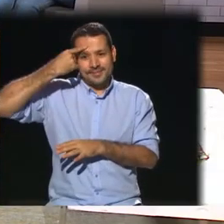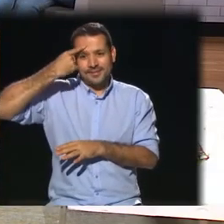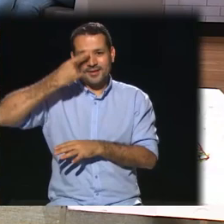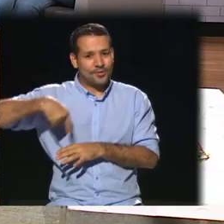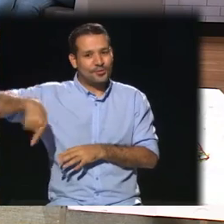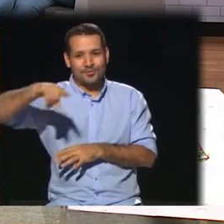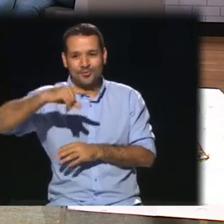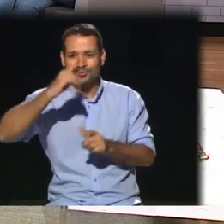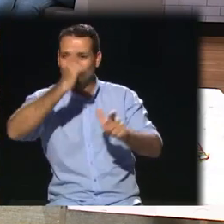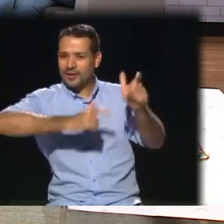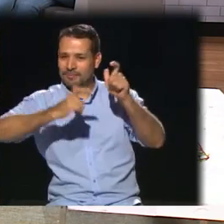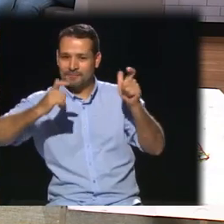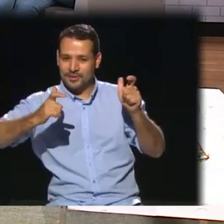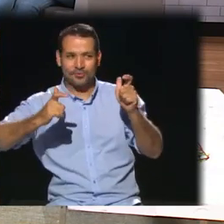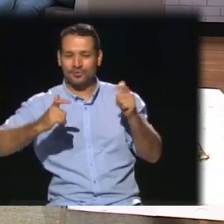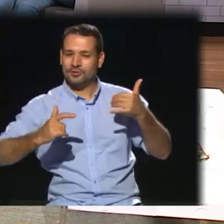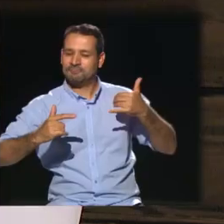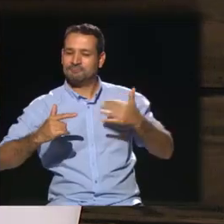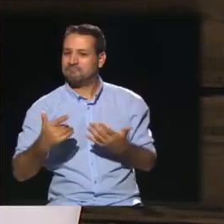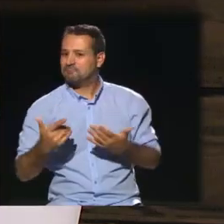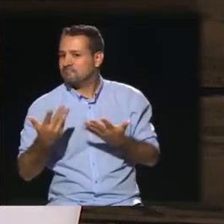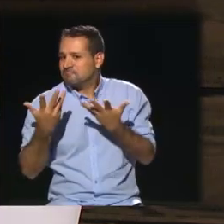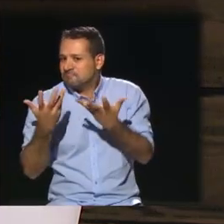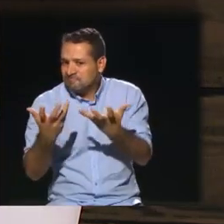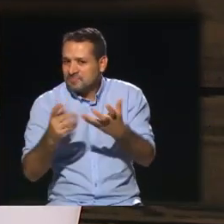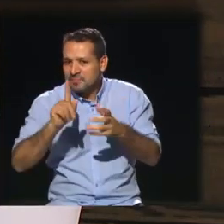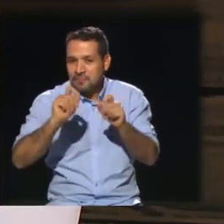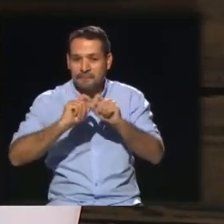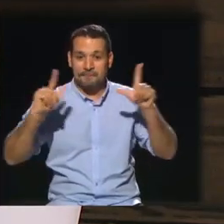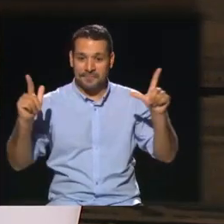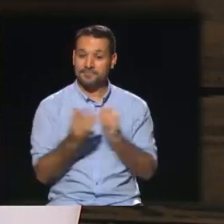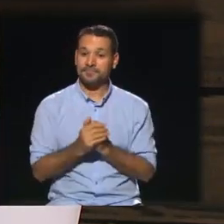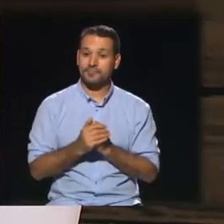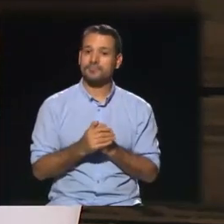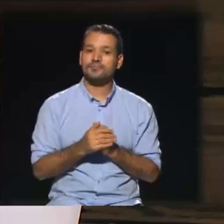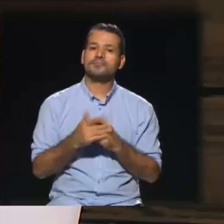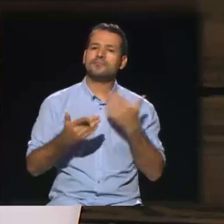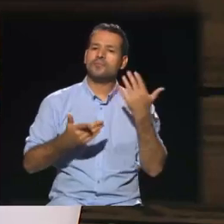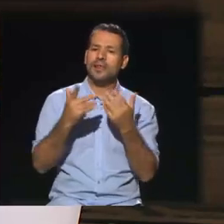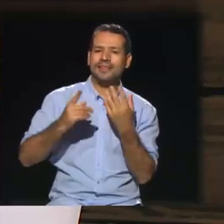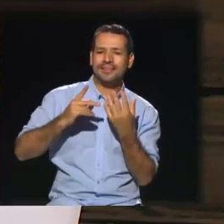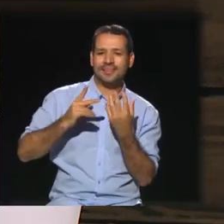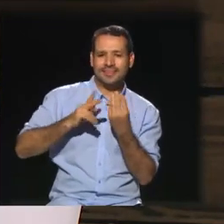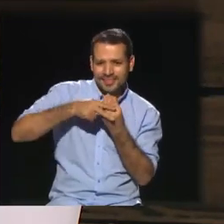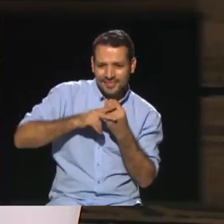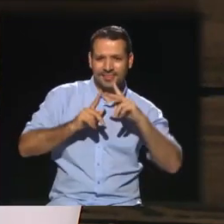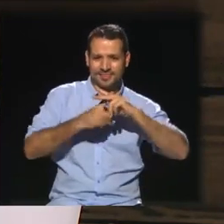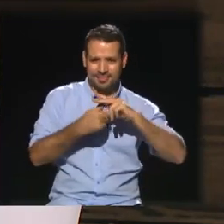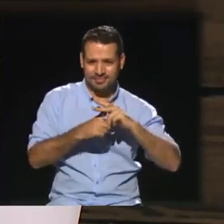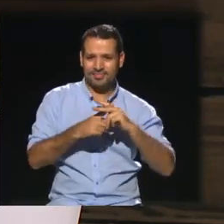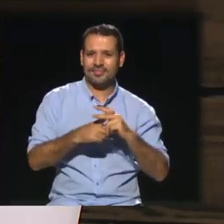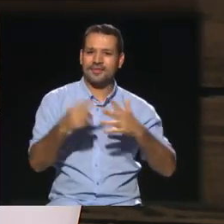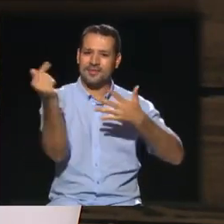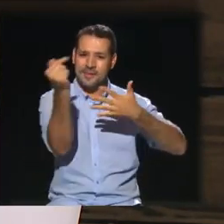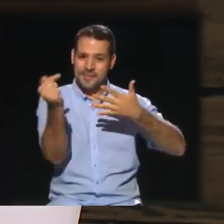Listo. Entonces, yo vengo aquí rápidamente a explicarles las guías que hemos desarrollado precisamente pensando en nuestros chicos y en